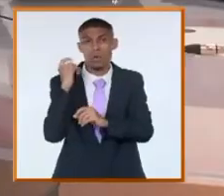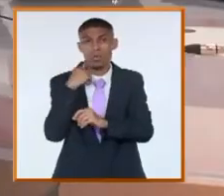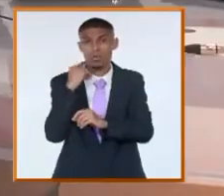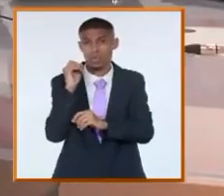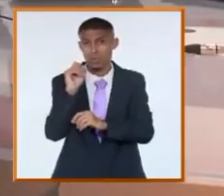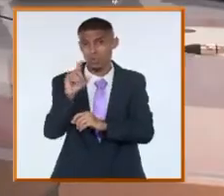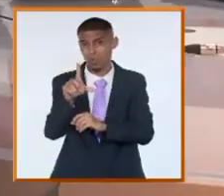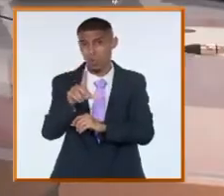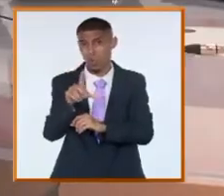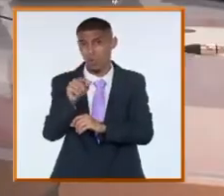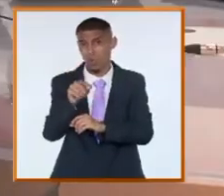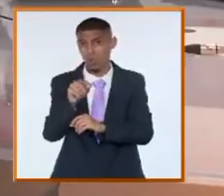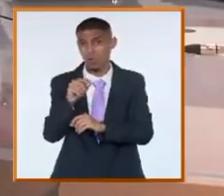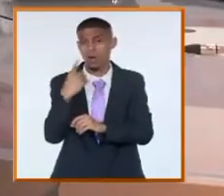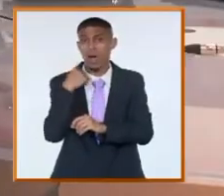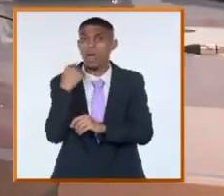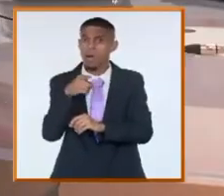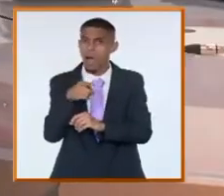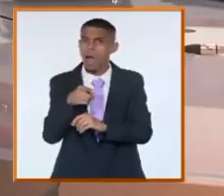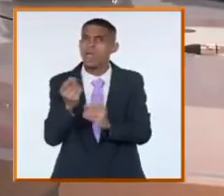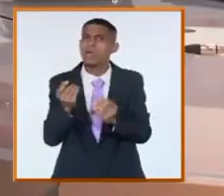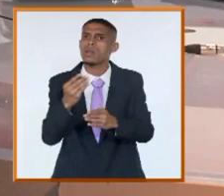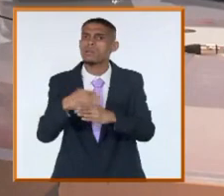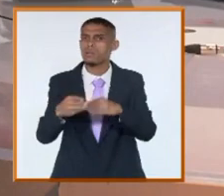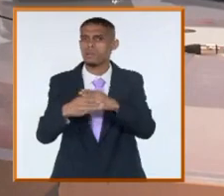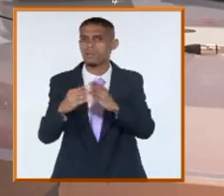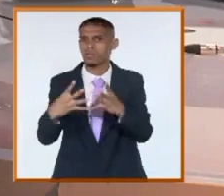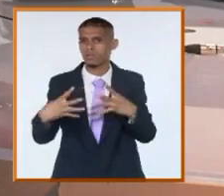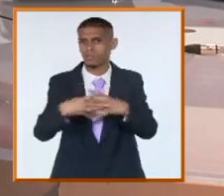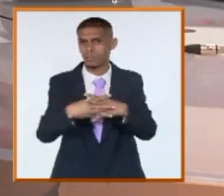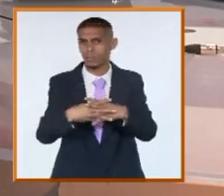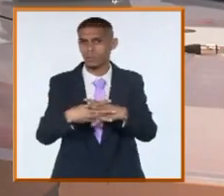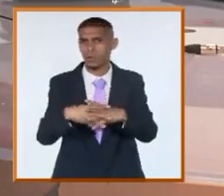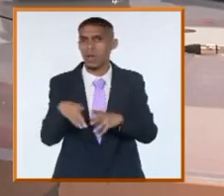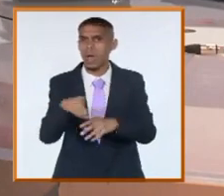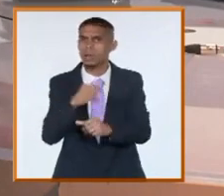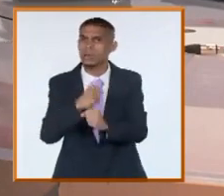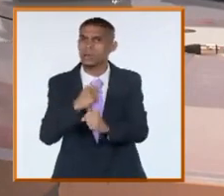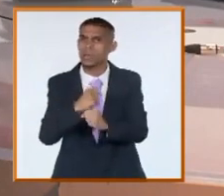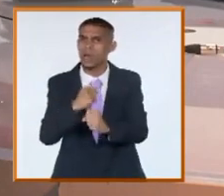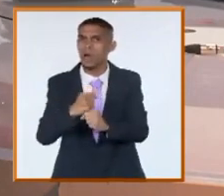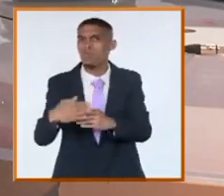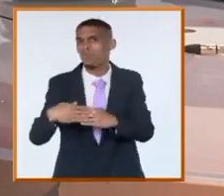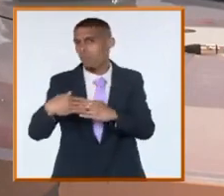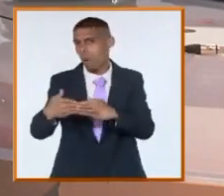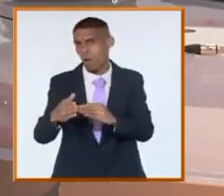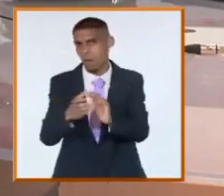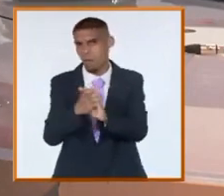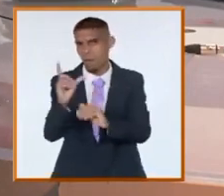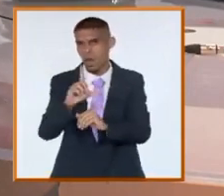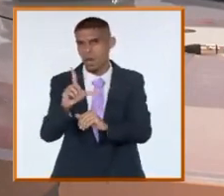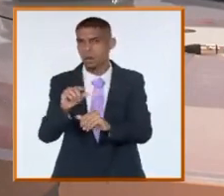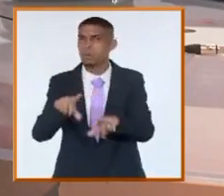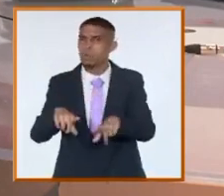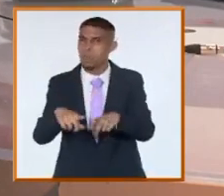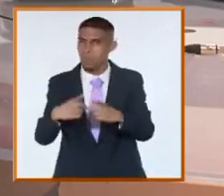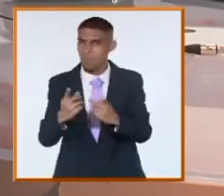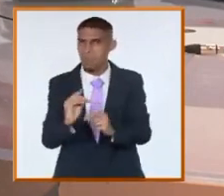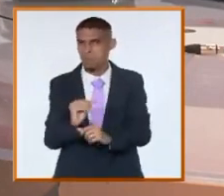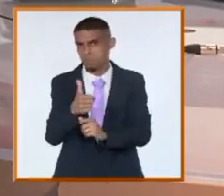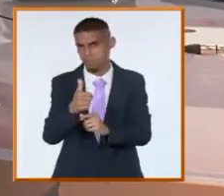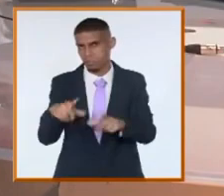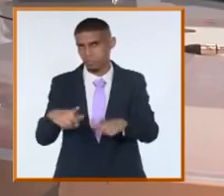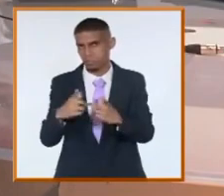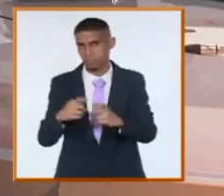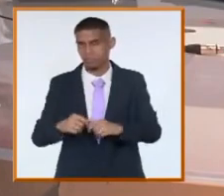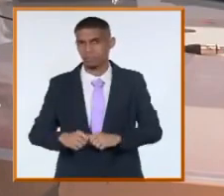potente en el Mariel que inclusive Ya solo no construyen en Mariela se le han dado misiones importantes fuera de Mariel y la ha cumplido con con éxito